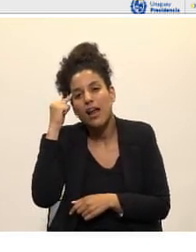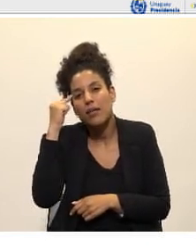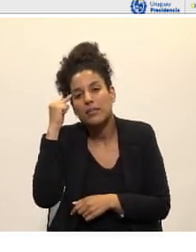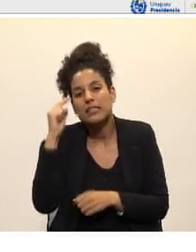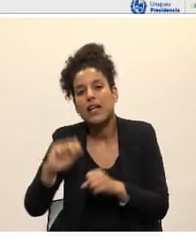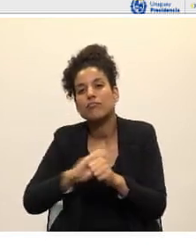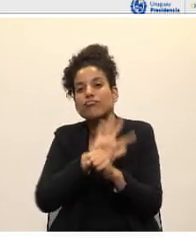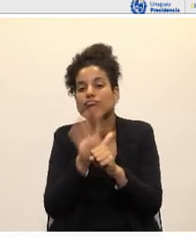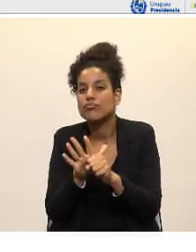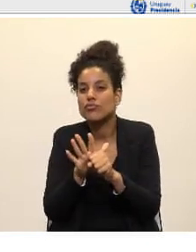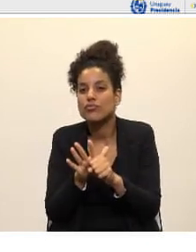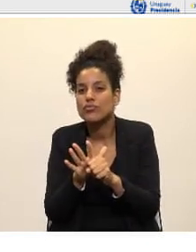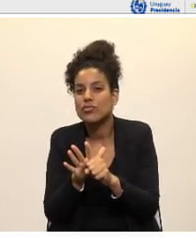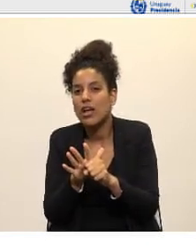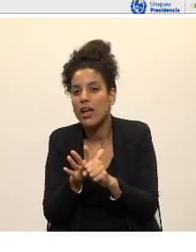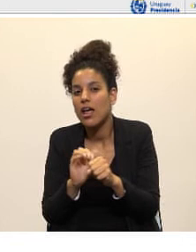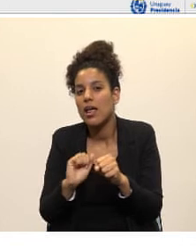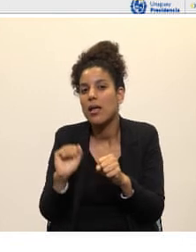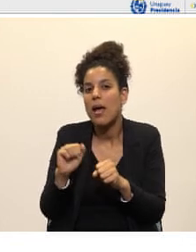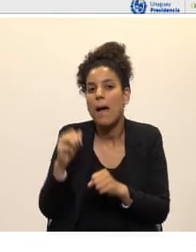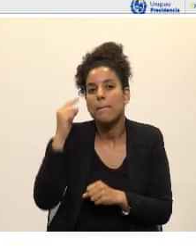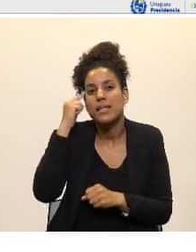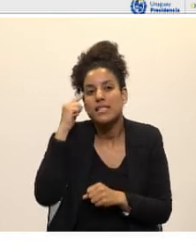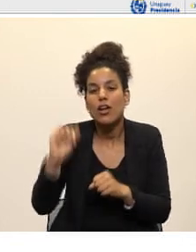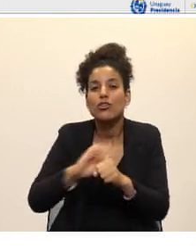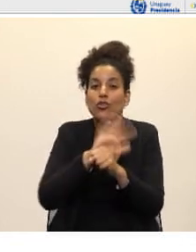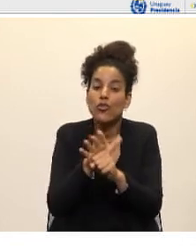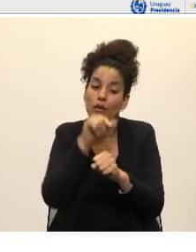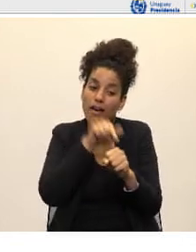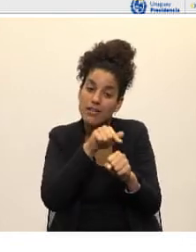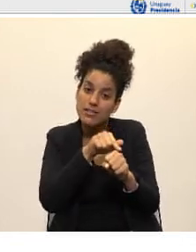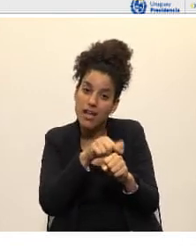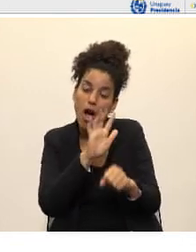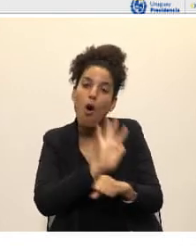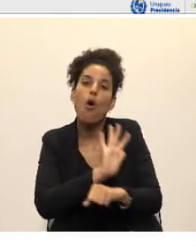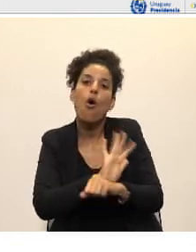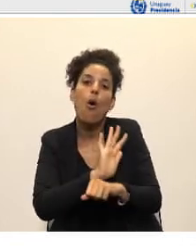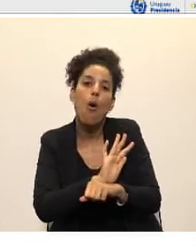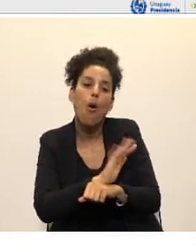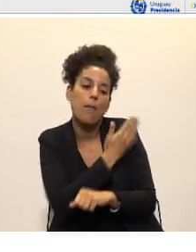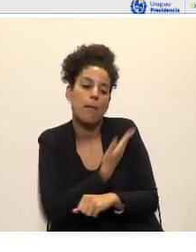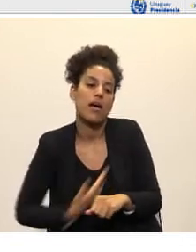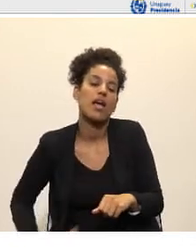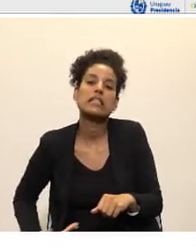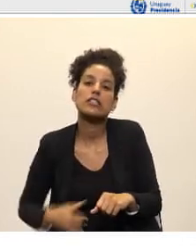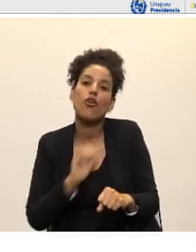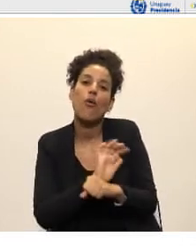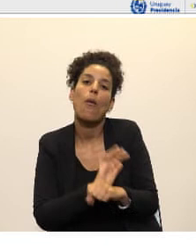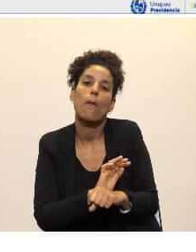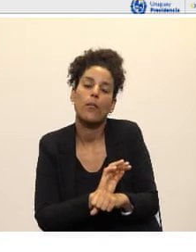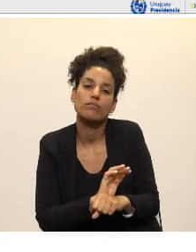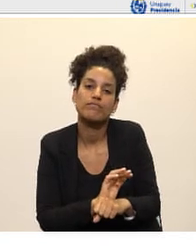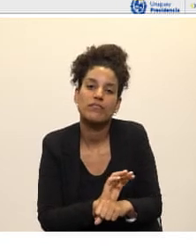como un enemigo, salir de la metáfora de la guerra, pensarlo como un maestro, dice ella, como un maestro, como una maestra.